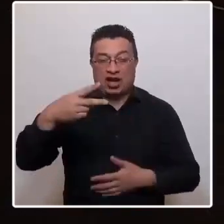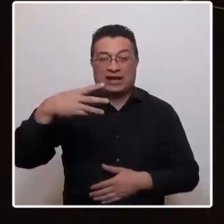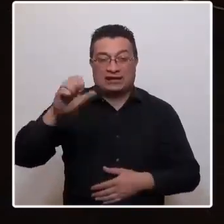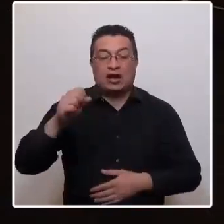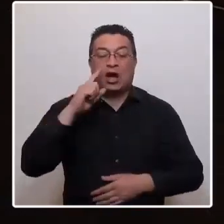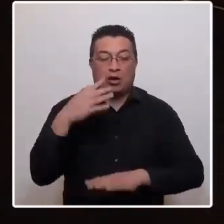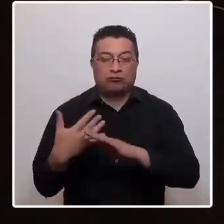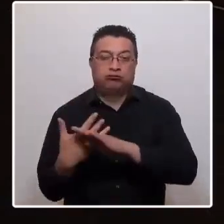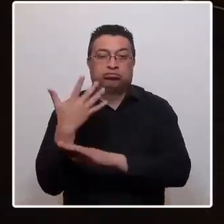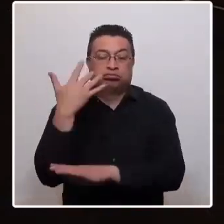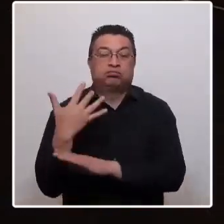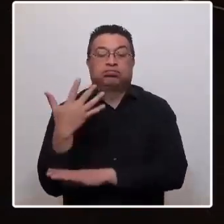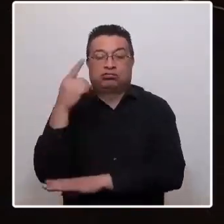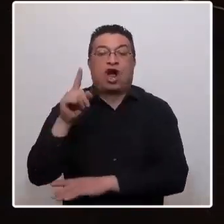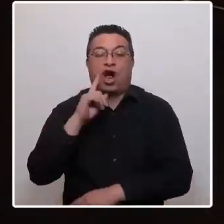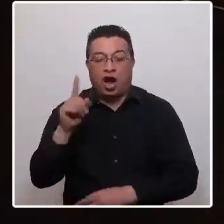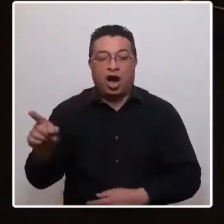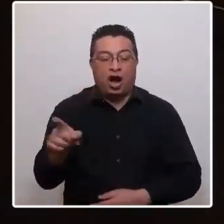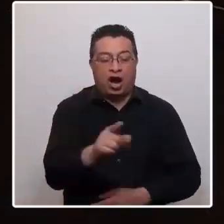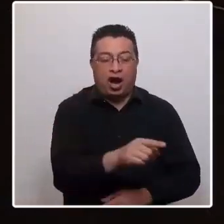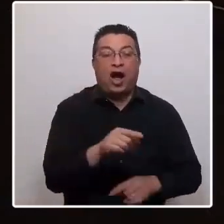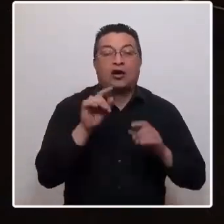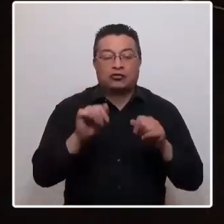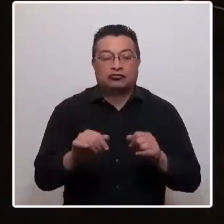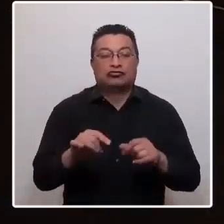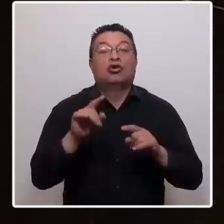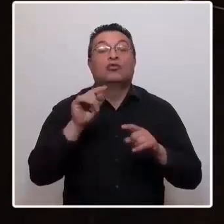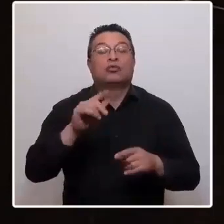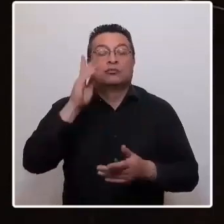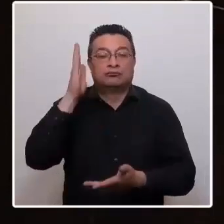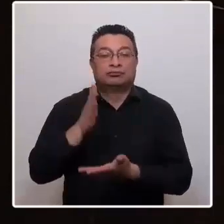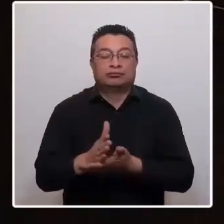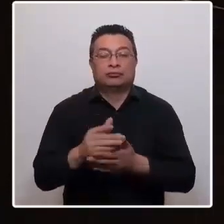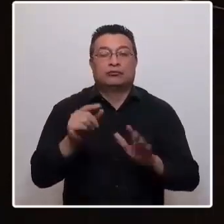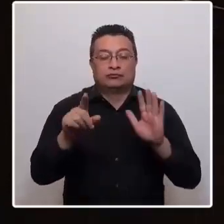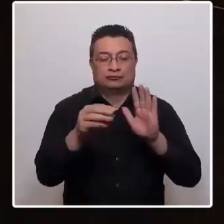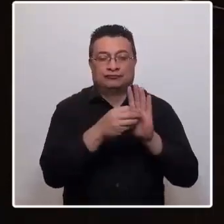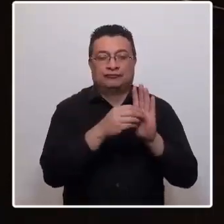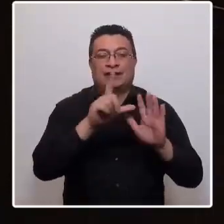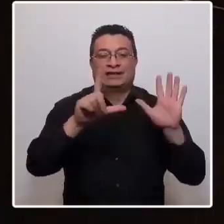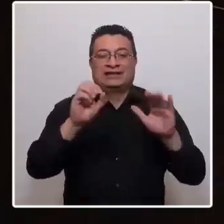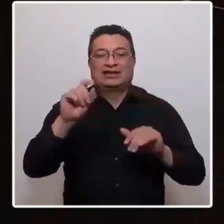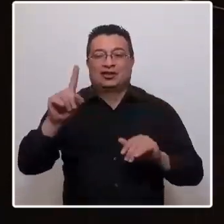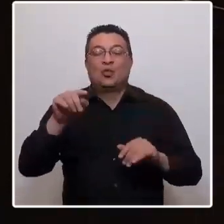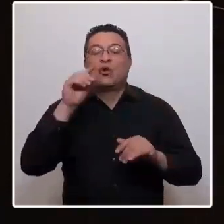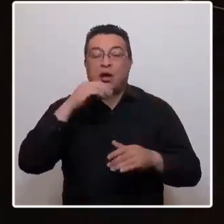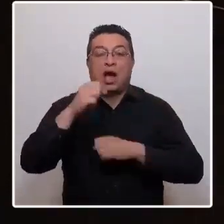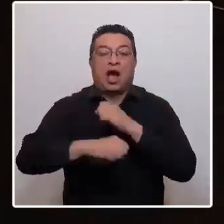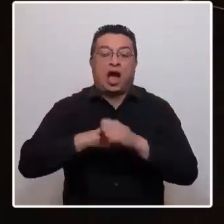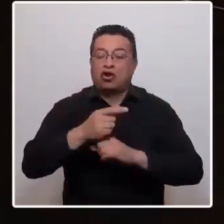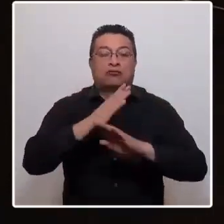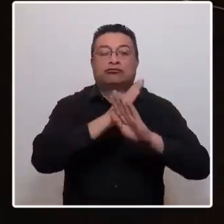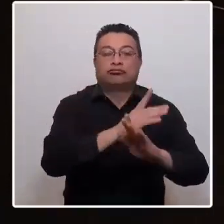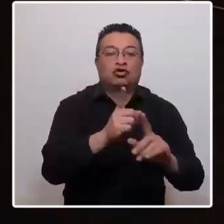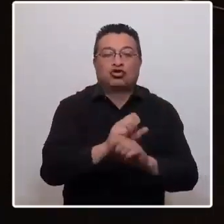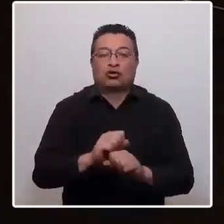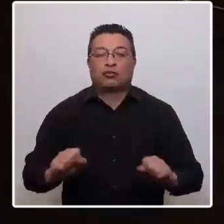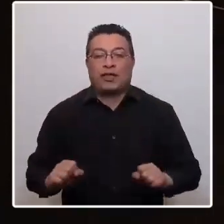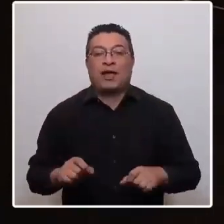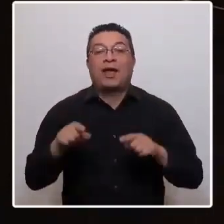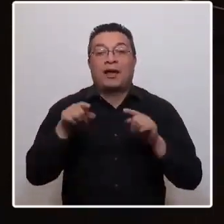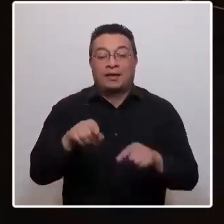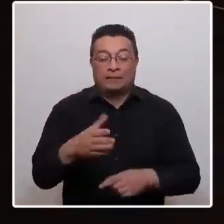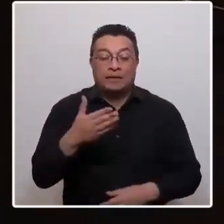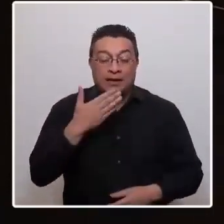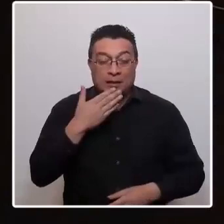monocultivos forestales, también subsidiados por el Decreto Supremo 701, que por años nadie ha sido capaz de derogar. Lo que no ha sido también este